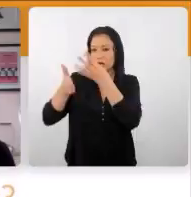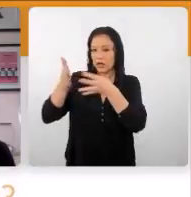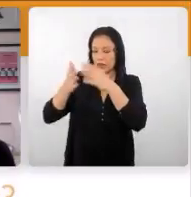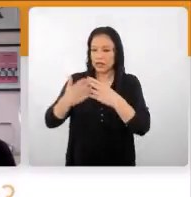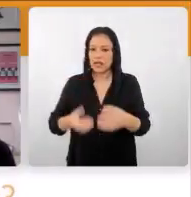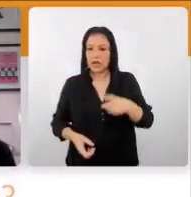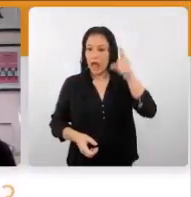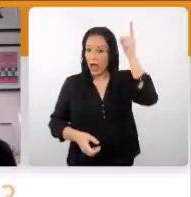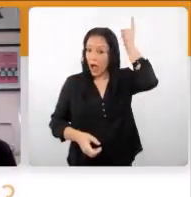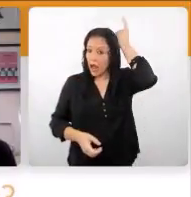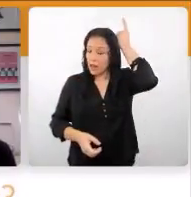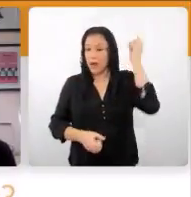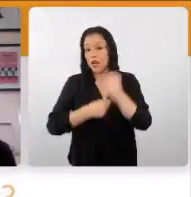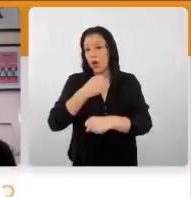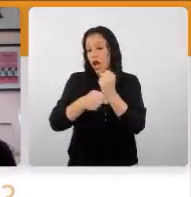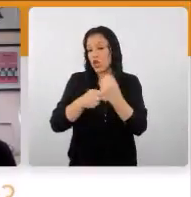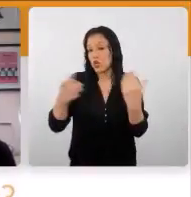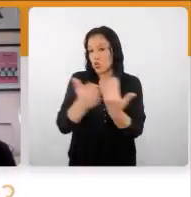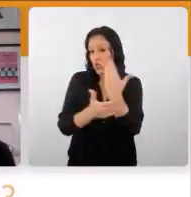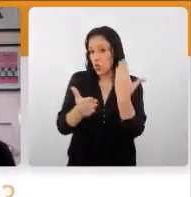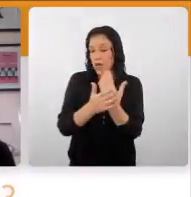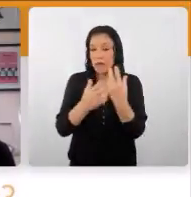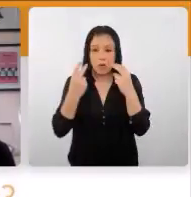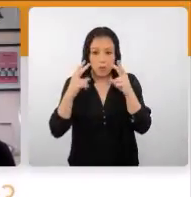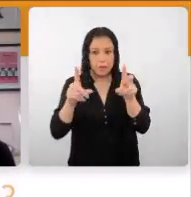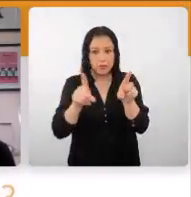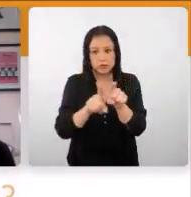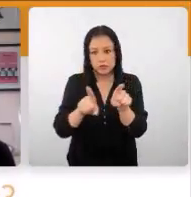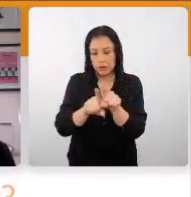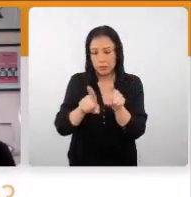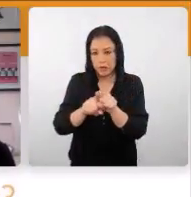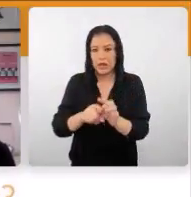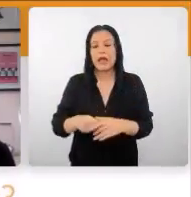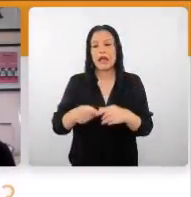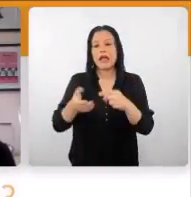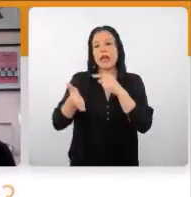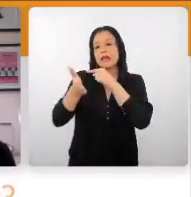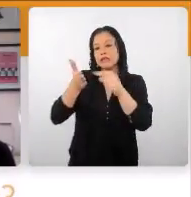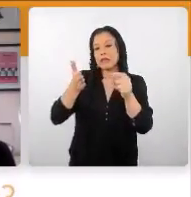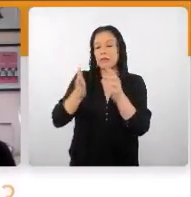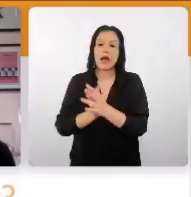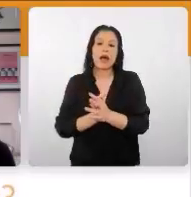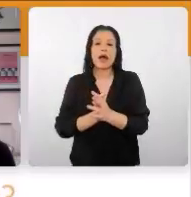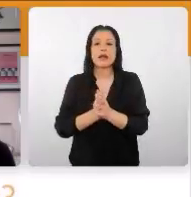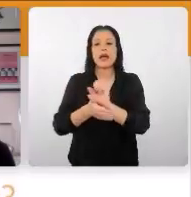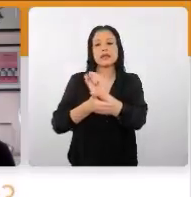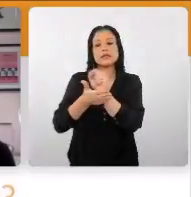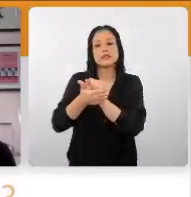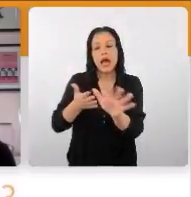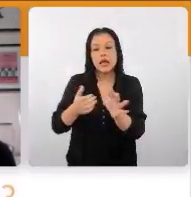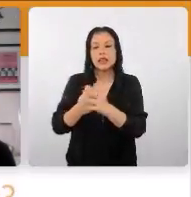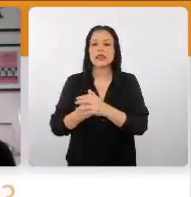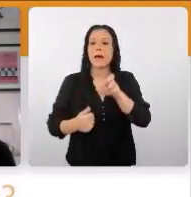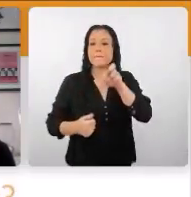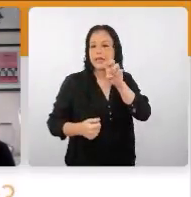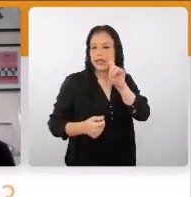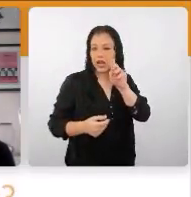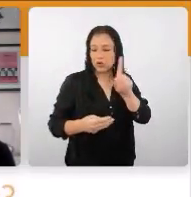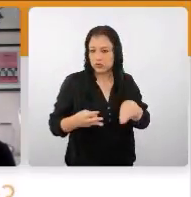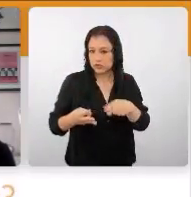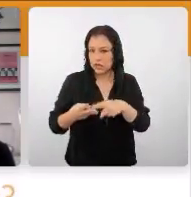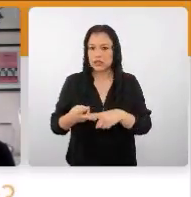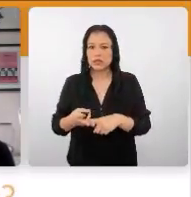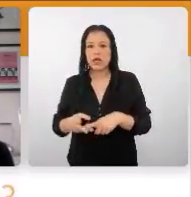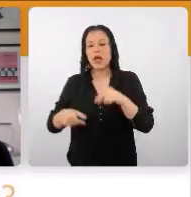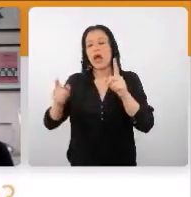Vemos Año Nuevo, vemos también lo que son Semana Santa, ¿no? Pentecostés. Vemos que